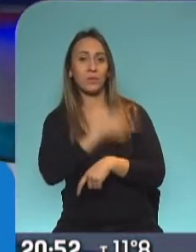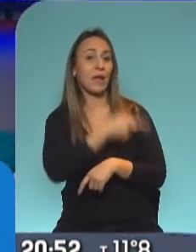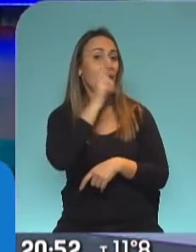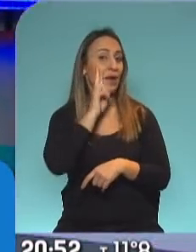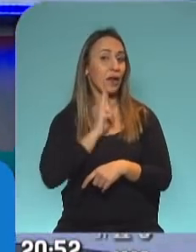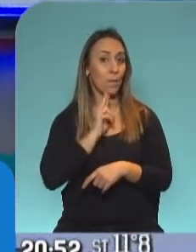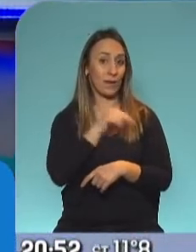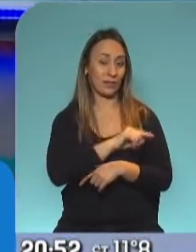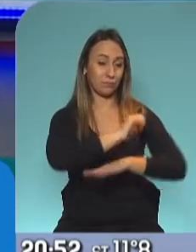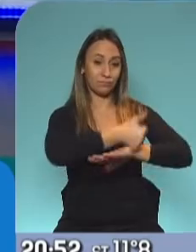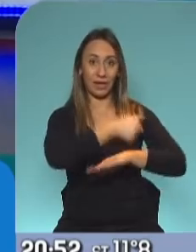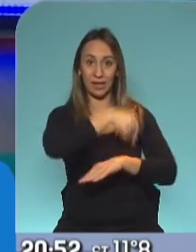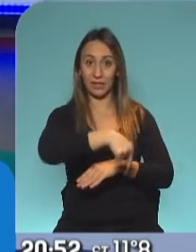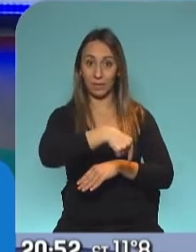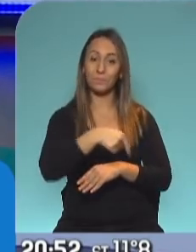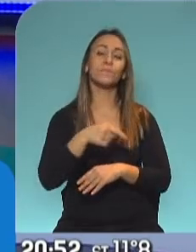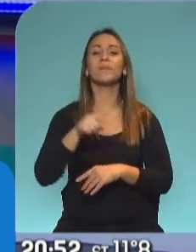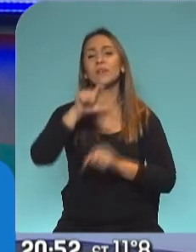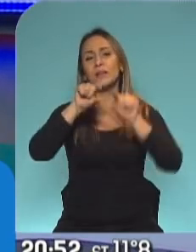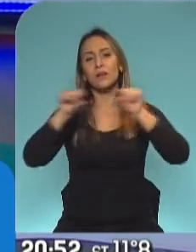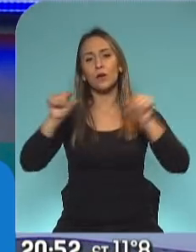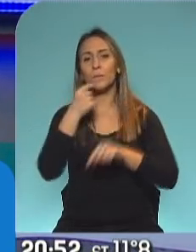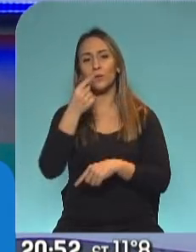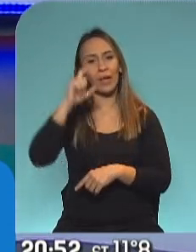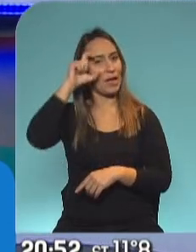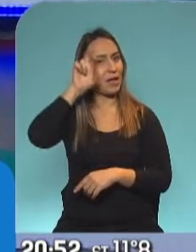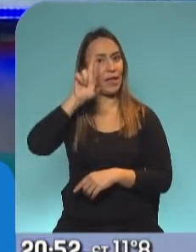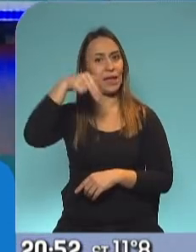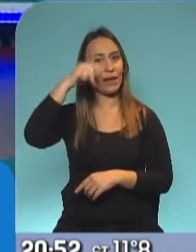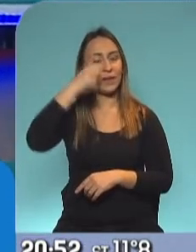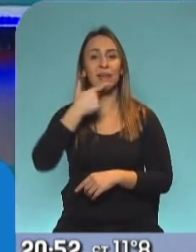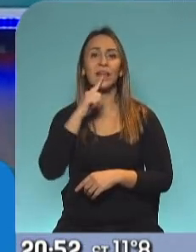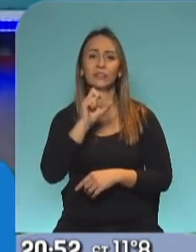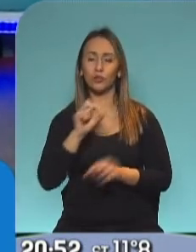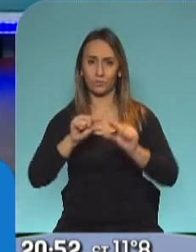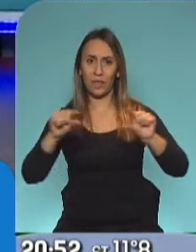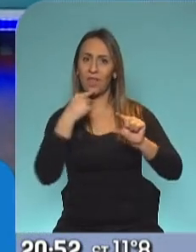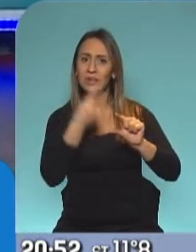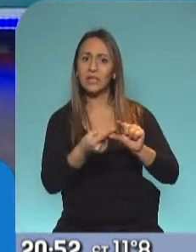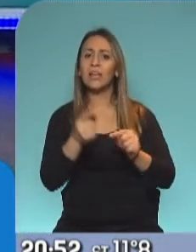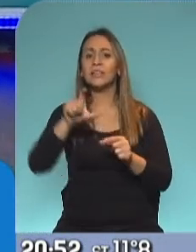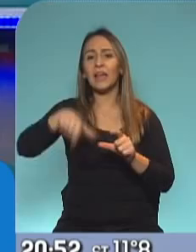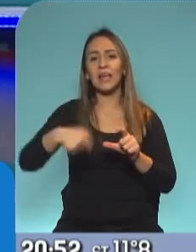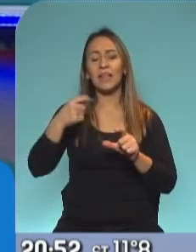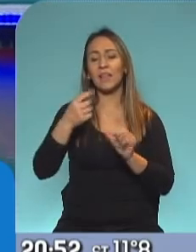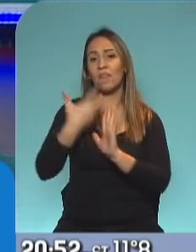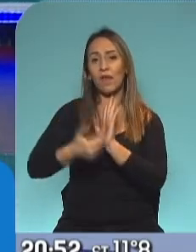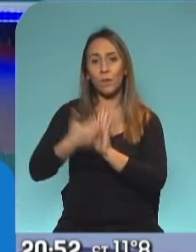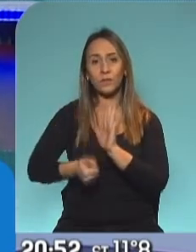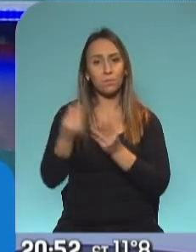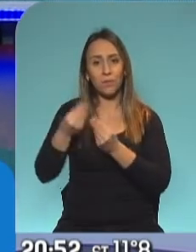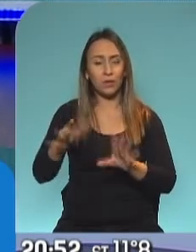en nuestros estudios, es de Ernesto, que cuenta que se le perdió la tarjeta de débito, ya hizo la denuncia, pero mientras tanto no